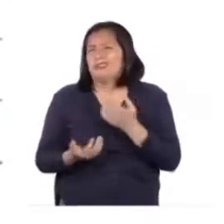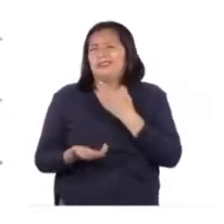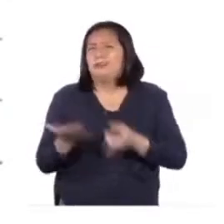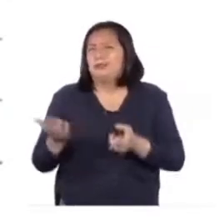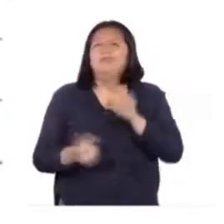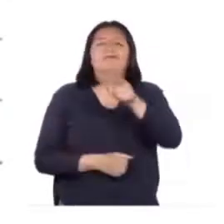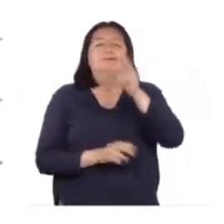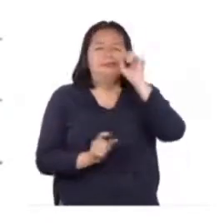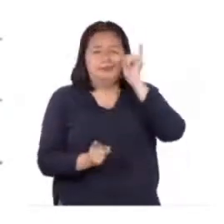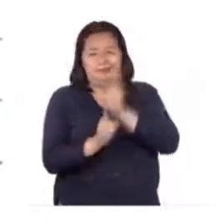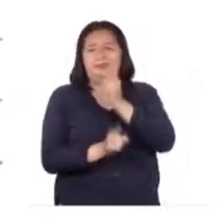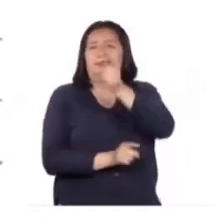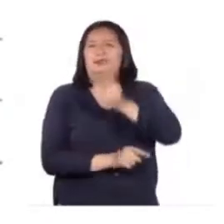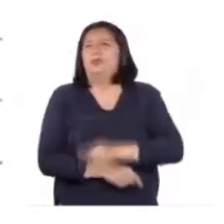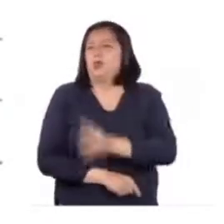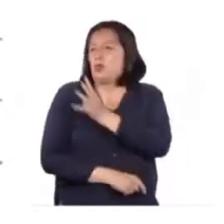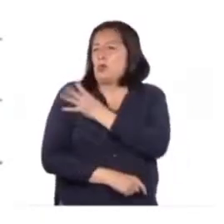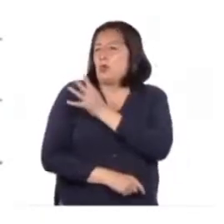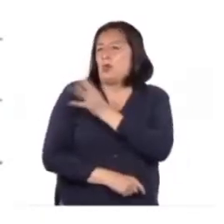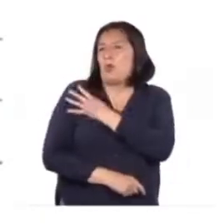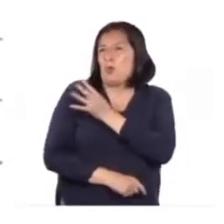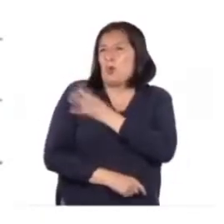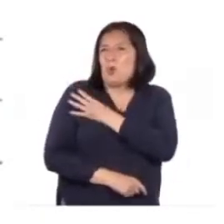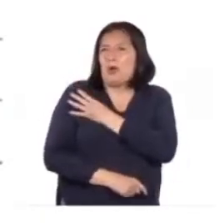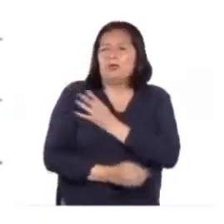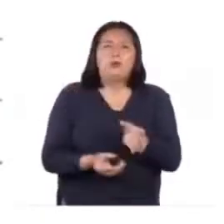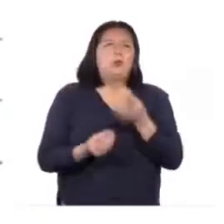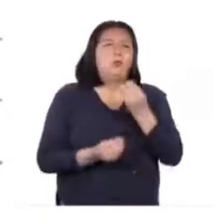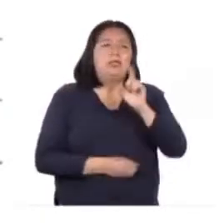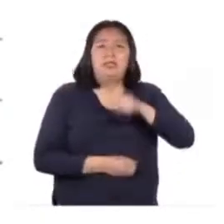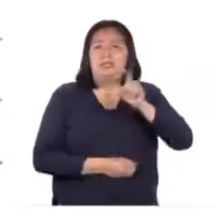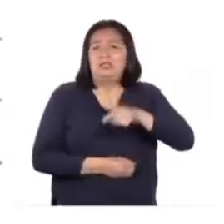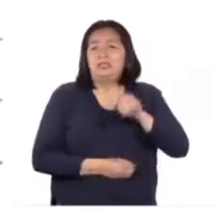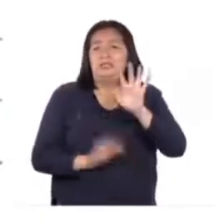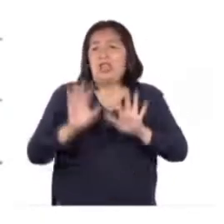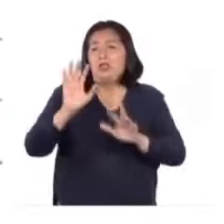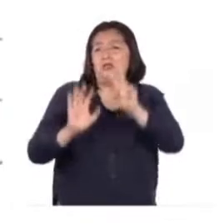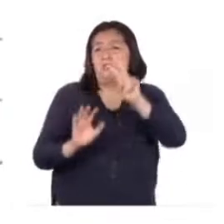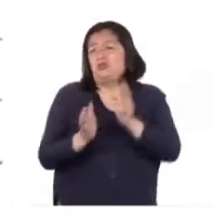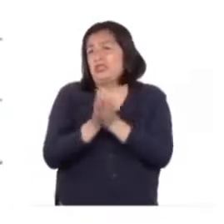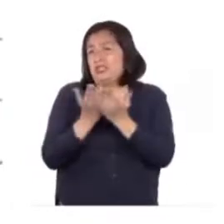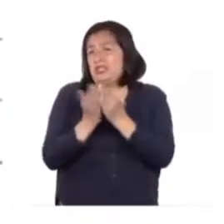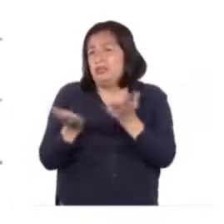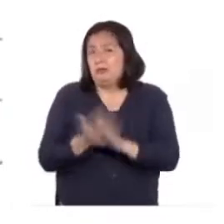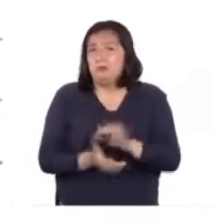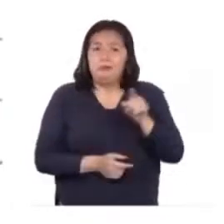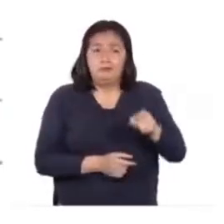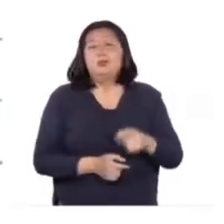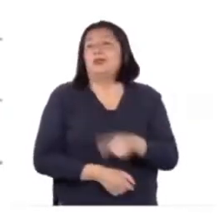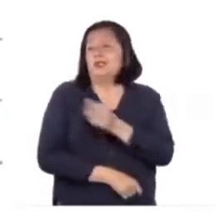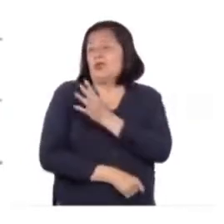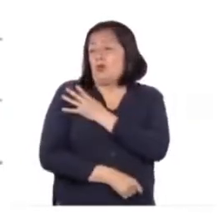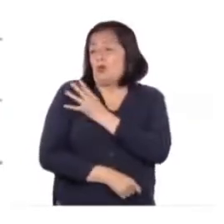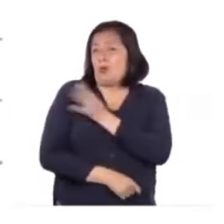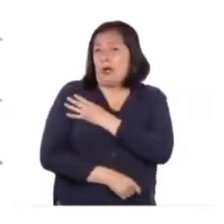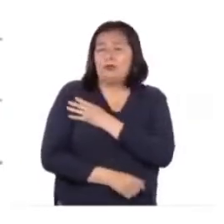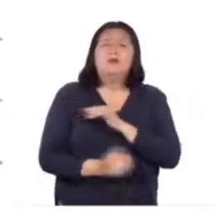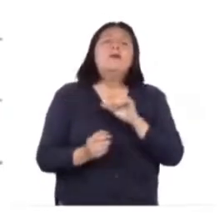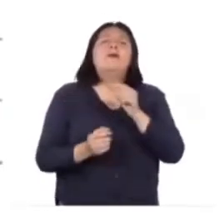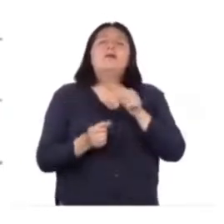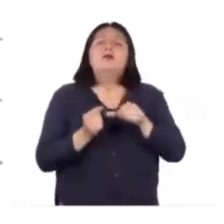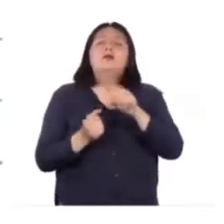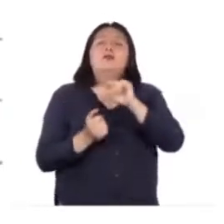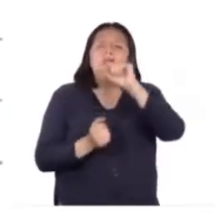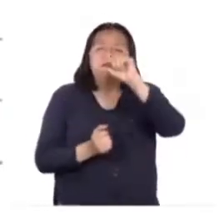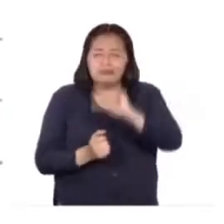Tienes razón, el de cuarto grado, porque solo necesitan 12 libros, ya que este grado tiene la menor